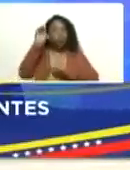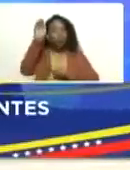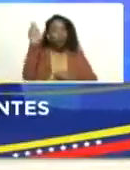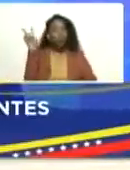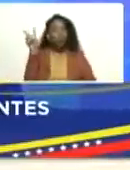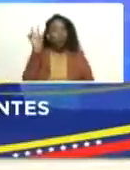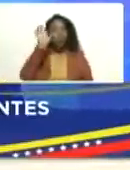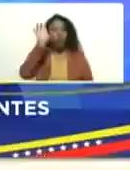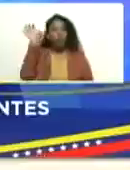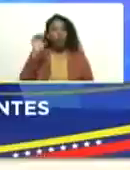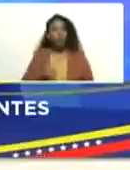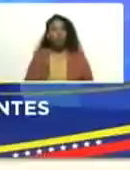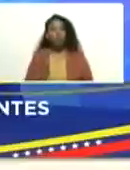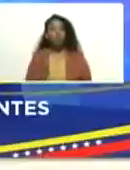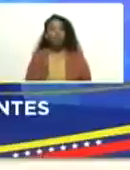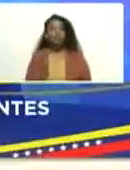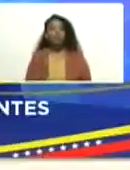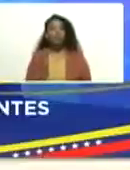países.